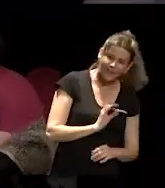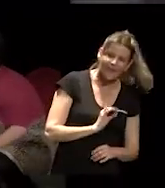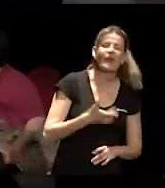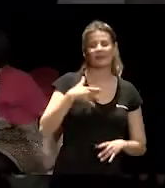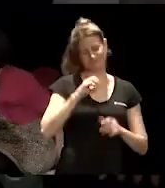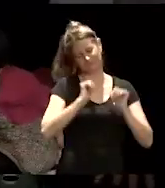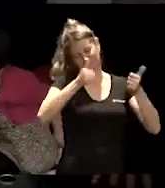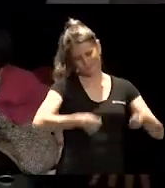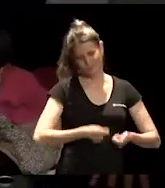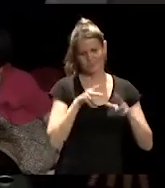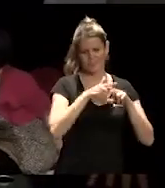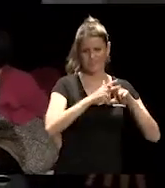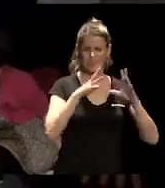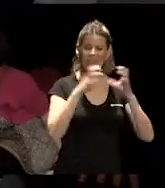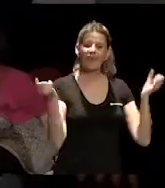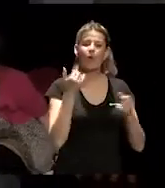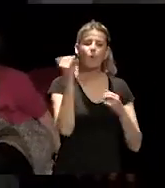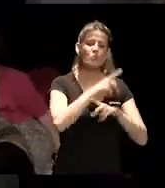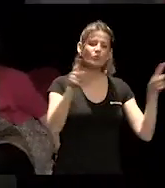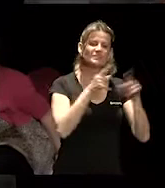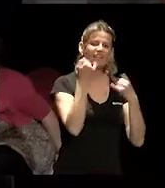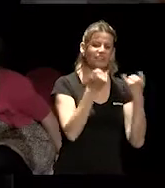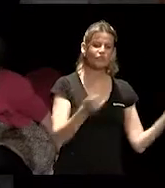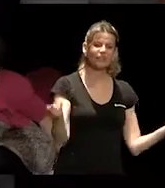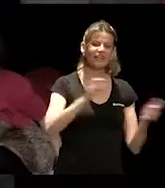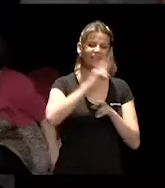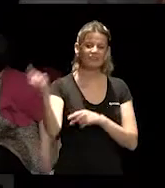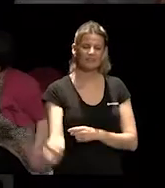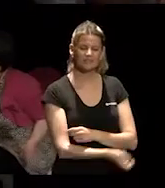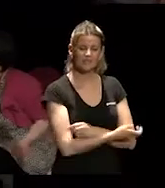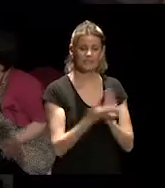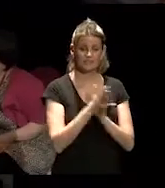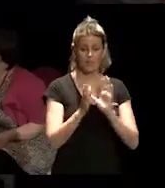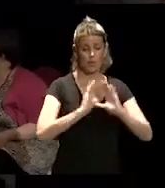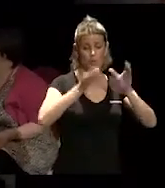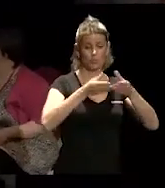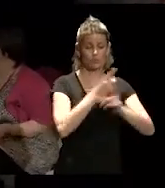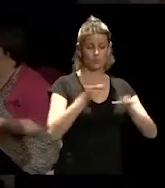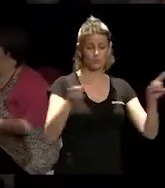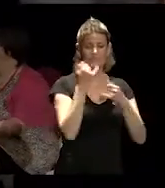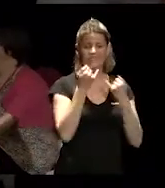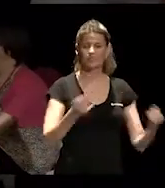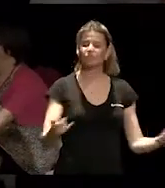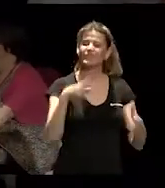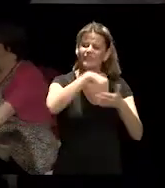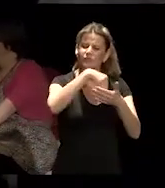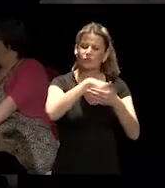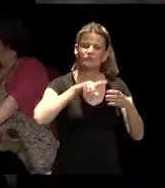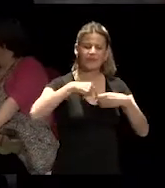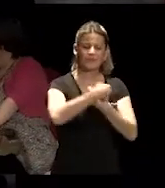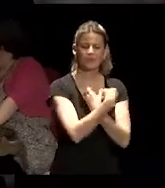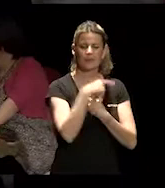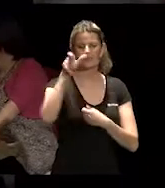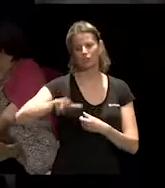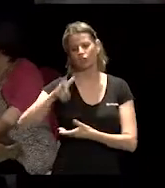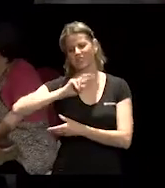Naranja Imaginario. Música electrónica y diversidad. Somos un grupo de música electrónica formado por personas con diversidad.